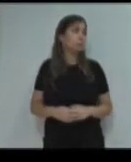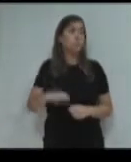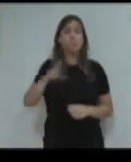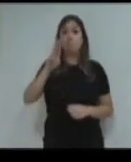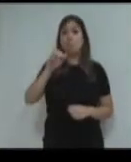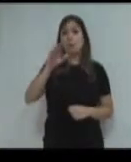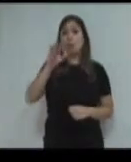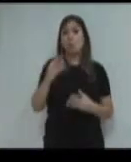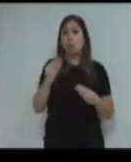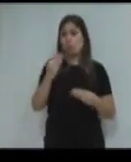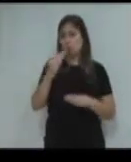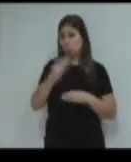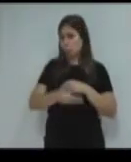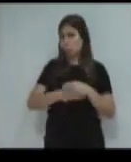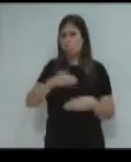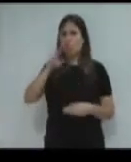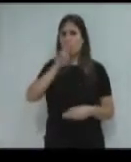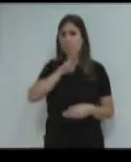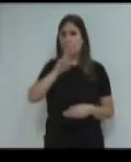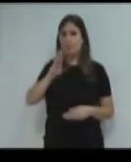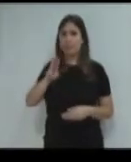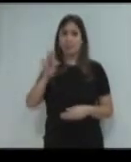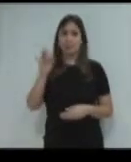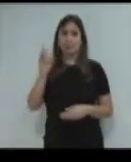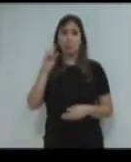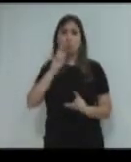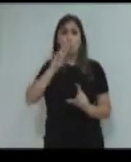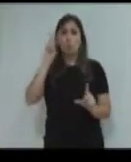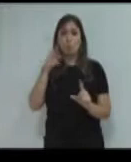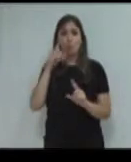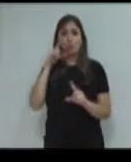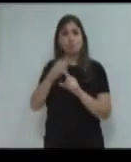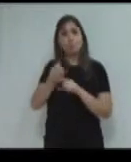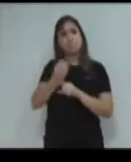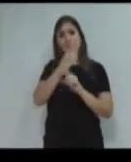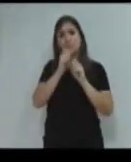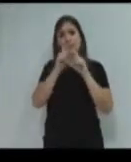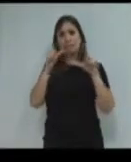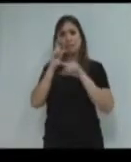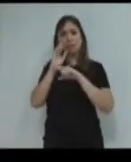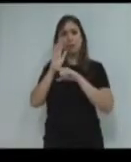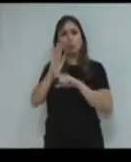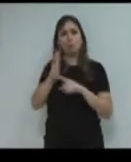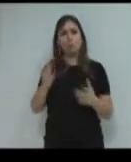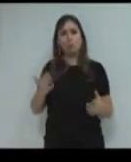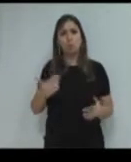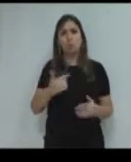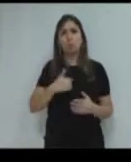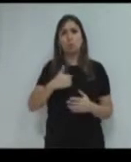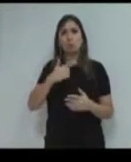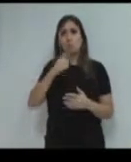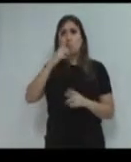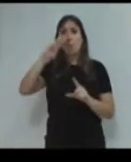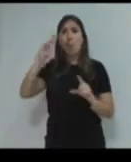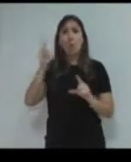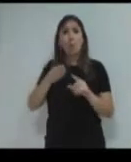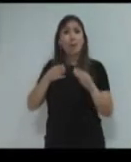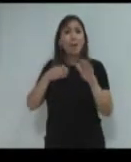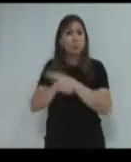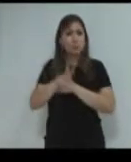siempre, utilizamos los PPT para las presentaciones. Y a ver, no voy a decir que el PPT sea accesible porque no lo